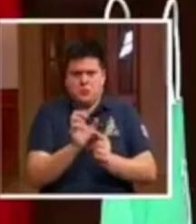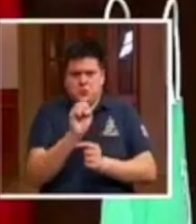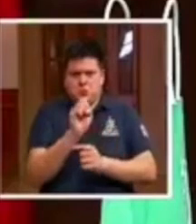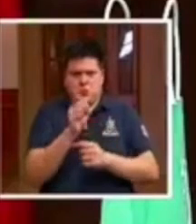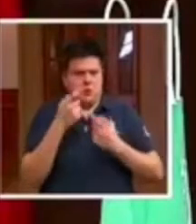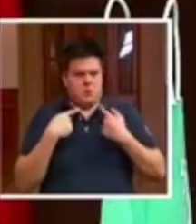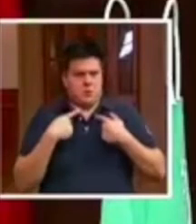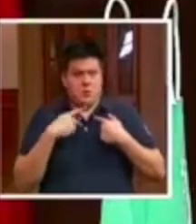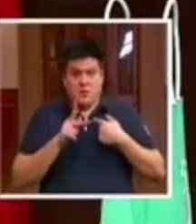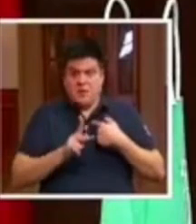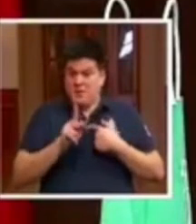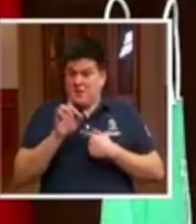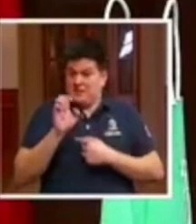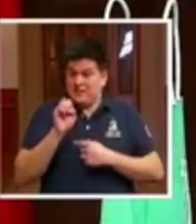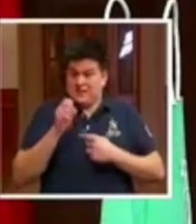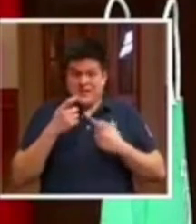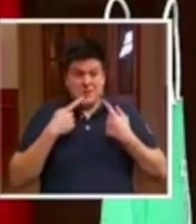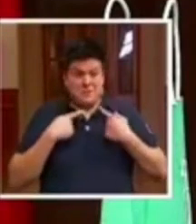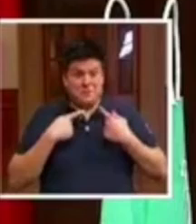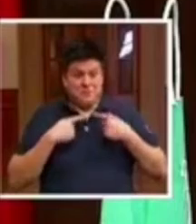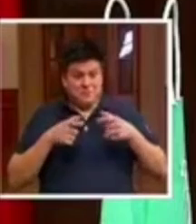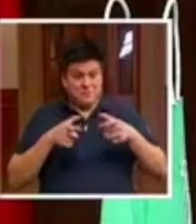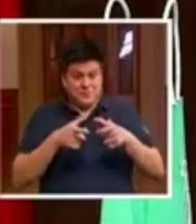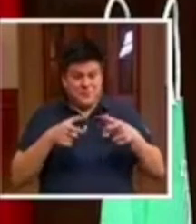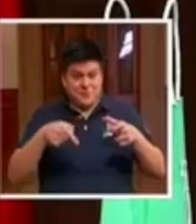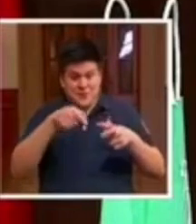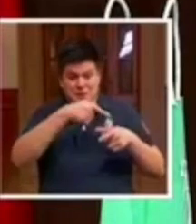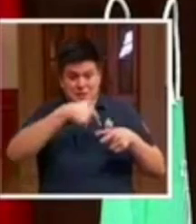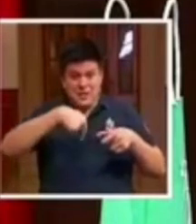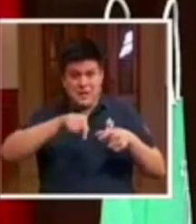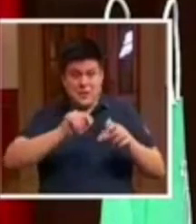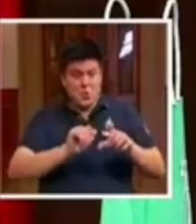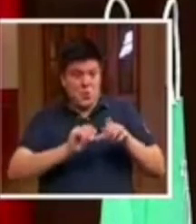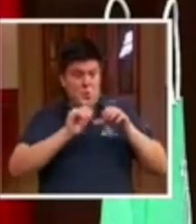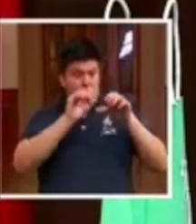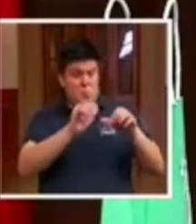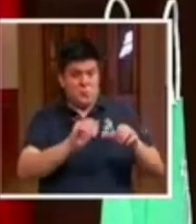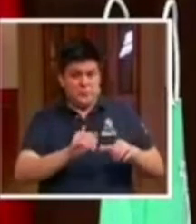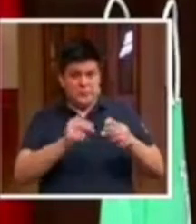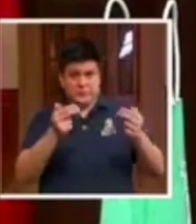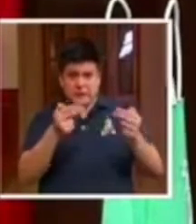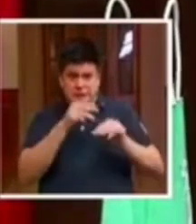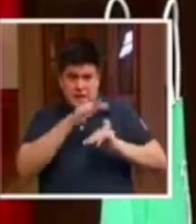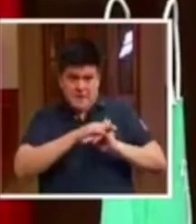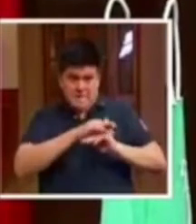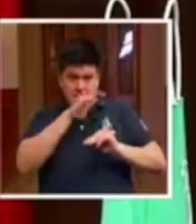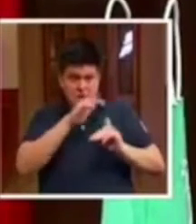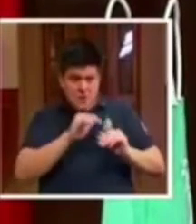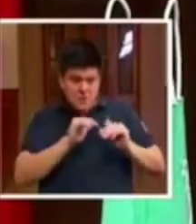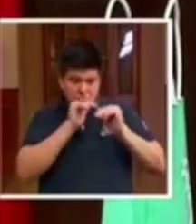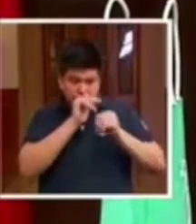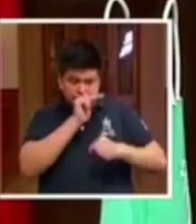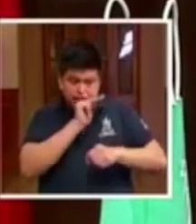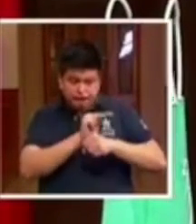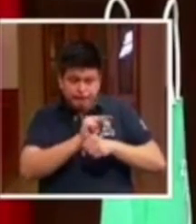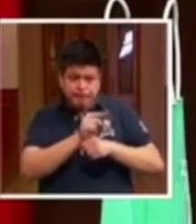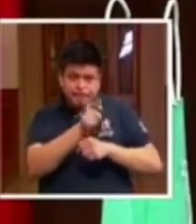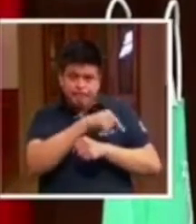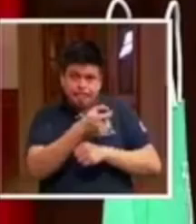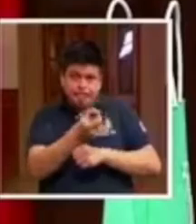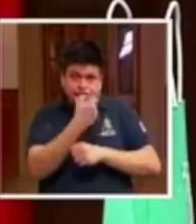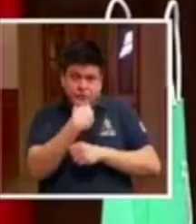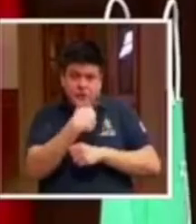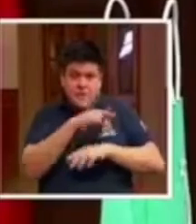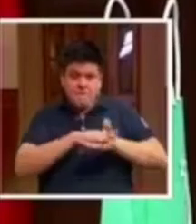pacientes son los que más requieren cuidados en un hospital más equipo requieren más cuidados requieren más medicamentos